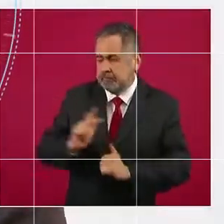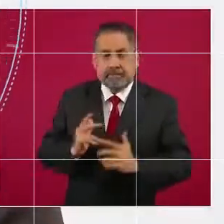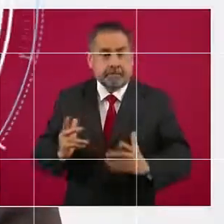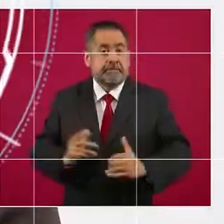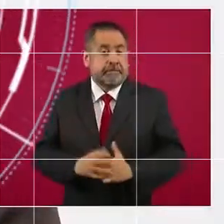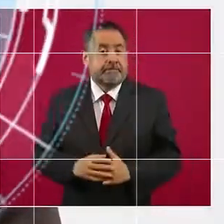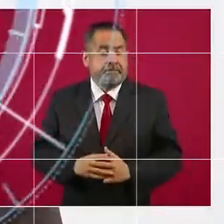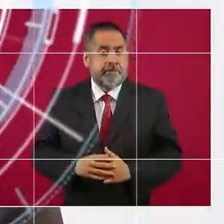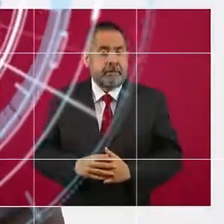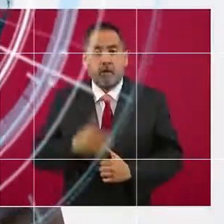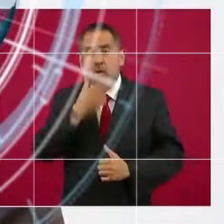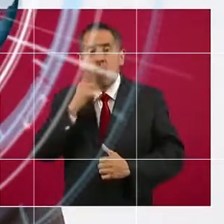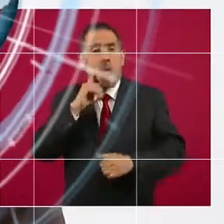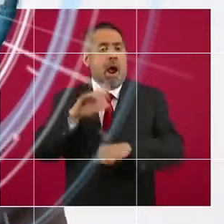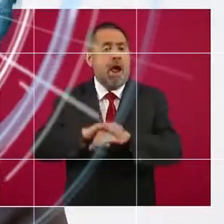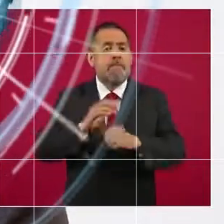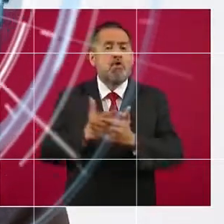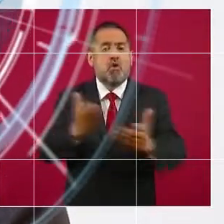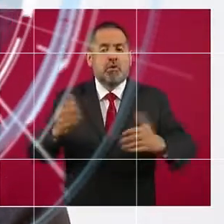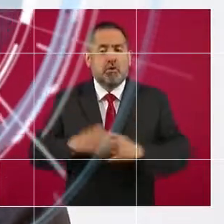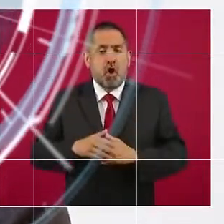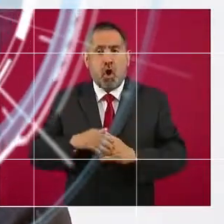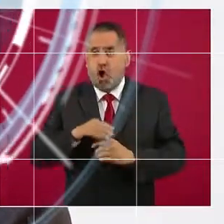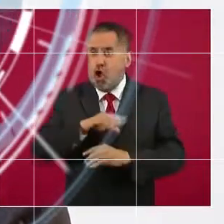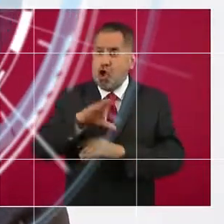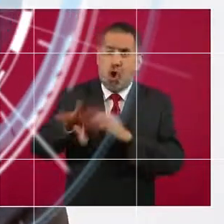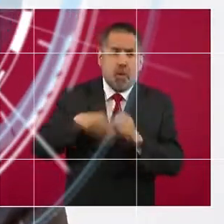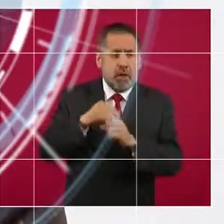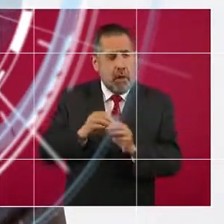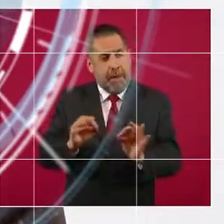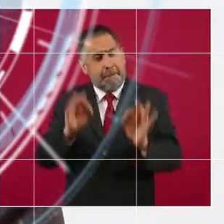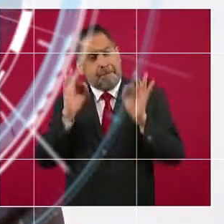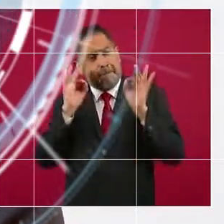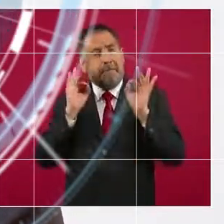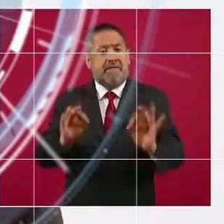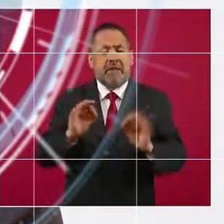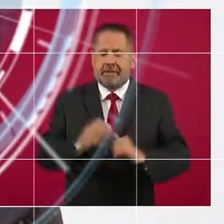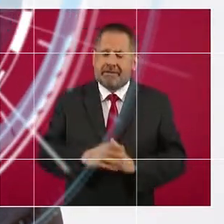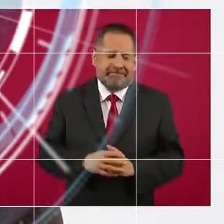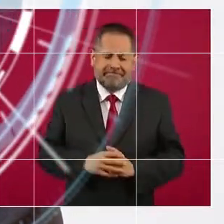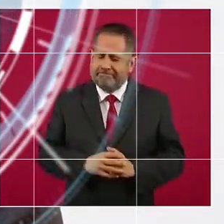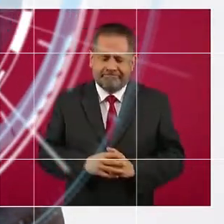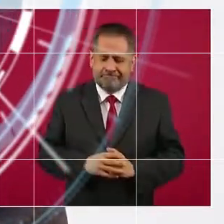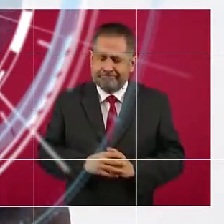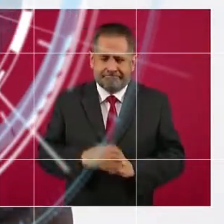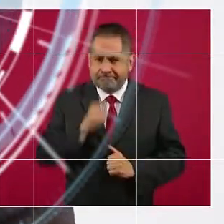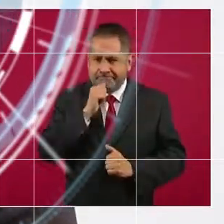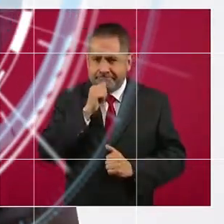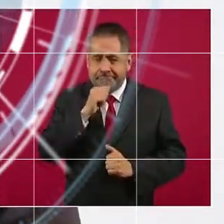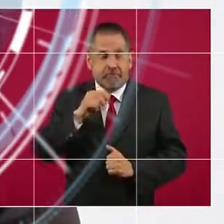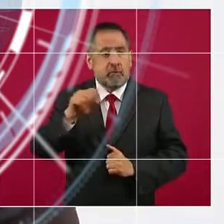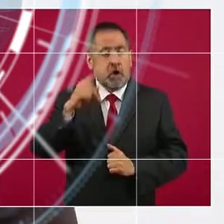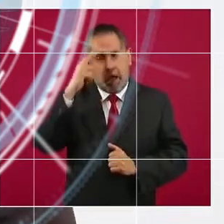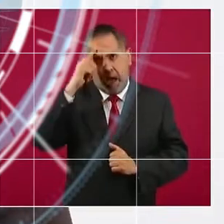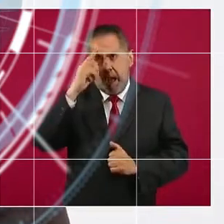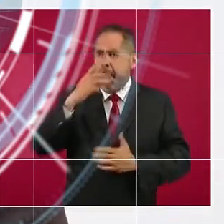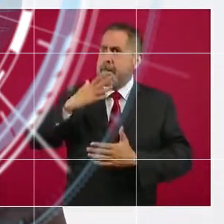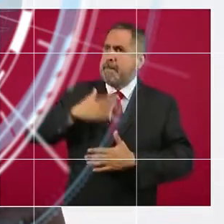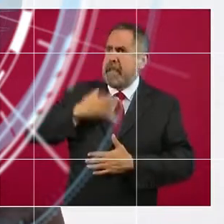amigas y amigos. No todo es perfecto, ni aspiramos al pensamiento